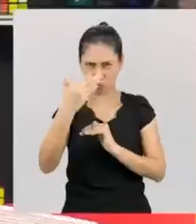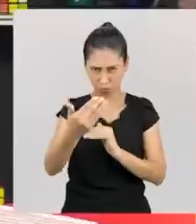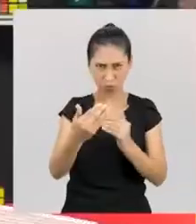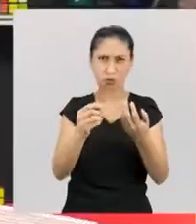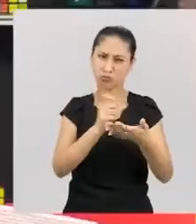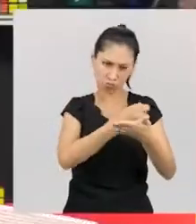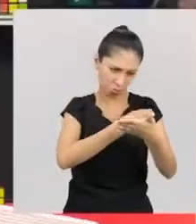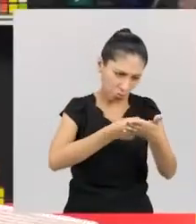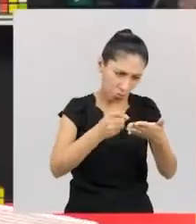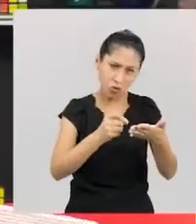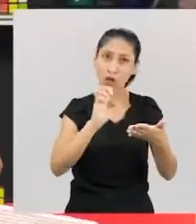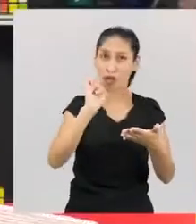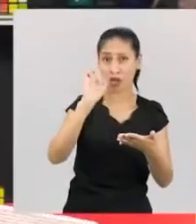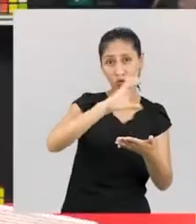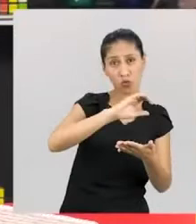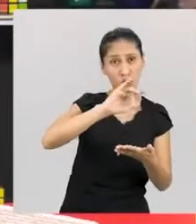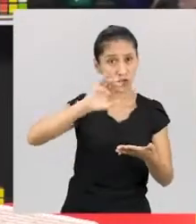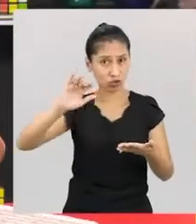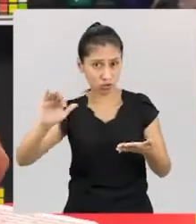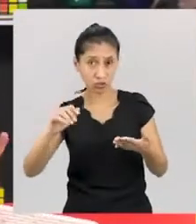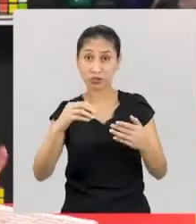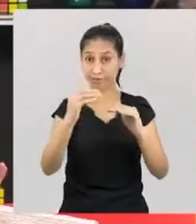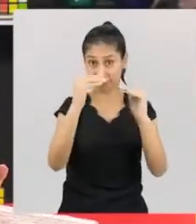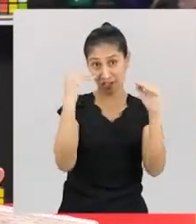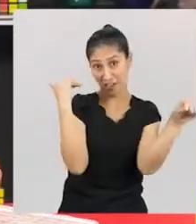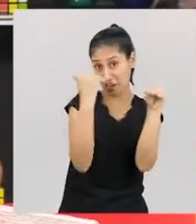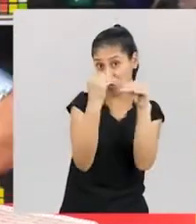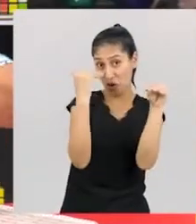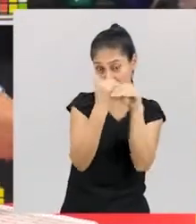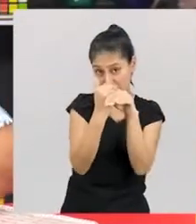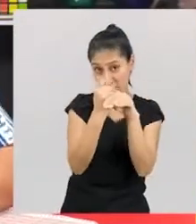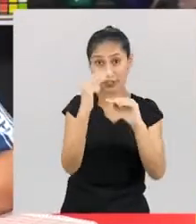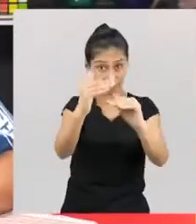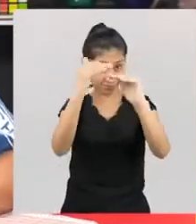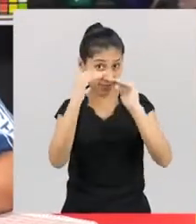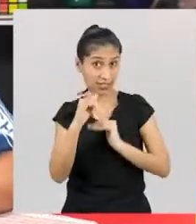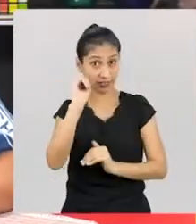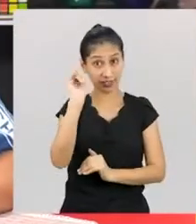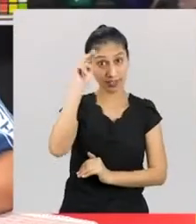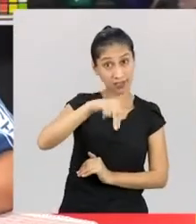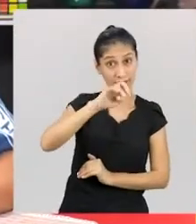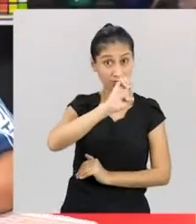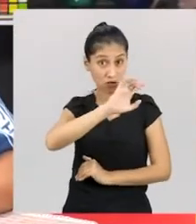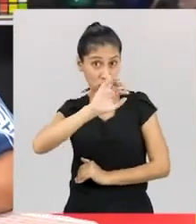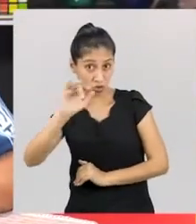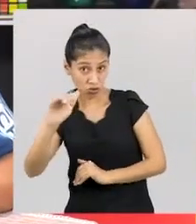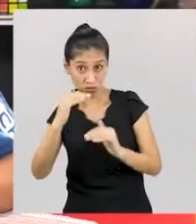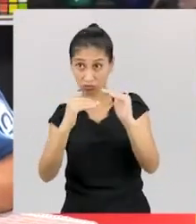inecuaciones. Las ecuaciones son igualdades y las inecuaciones